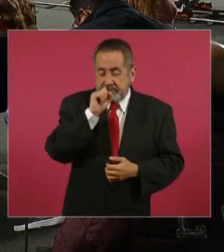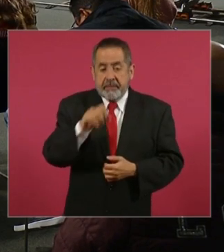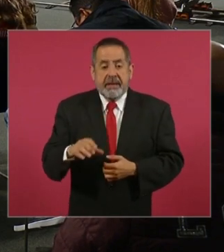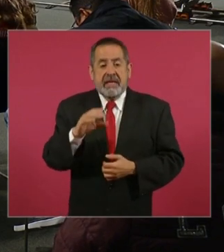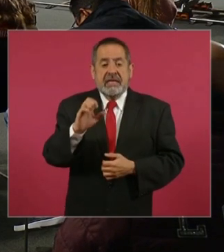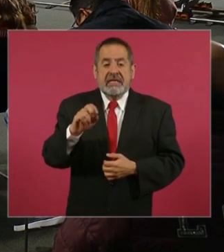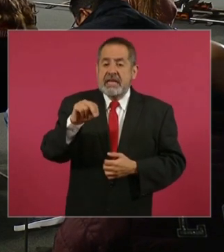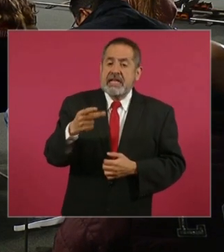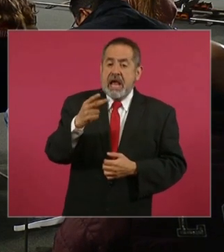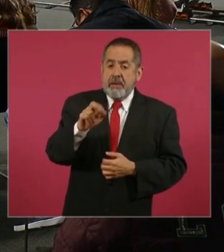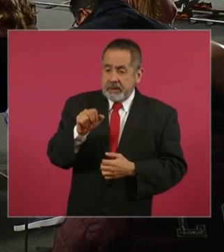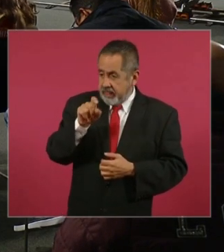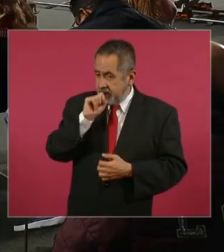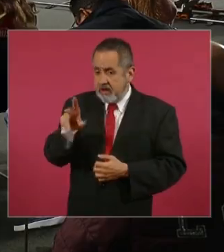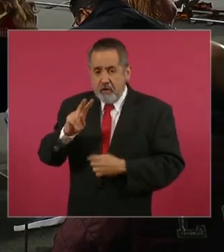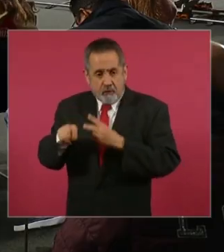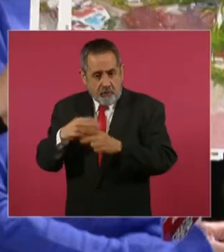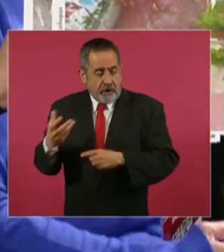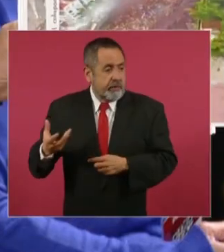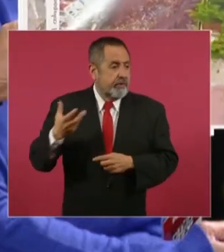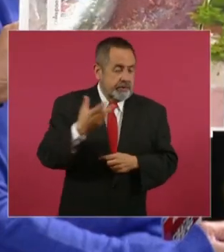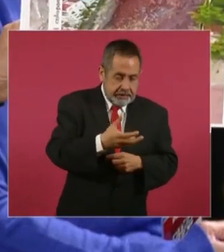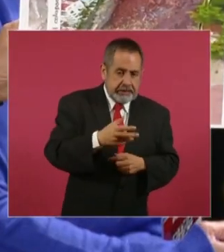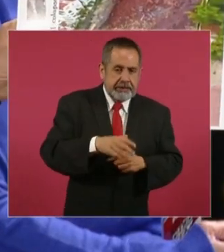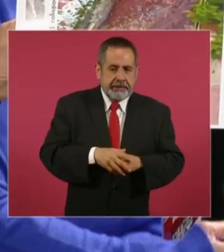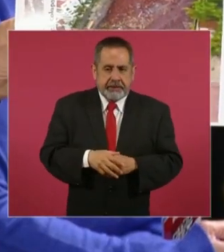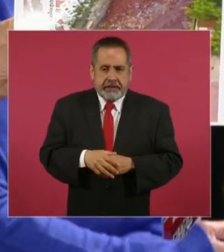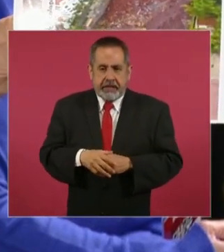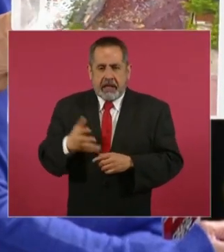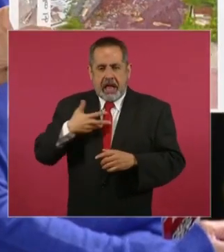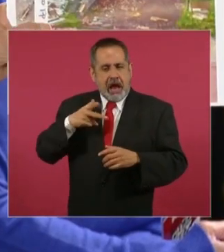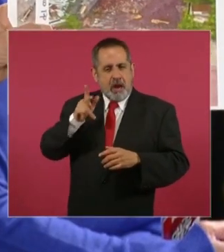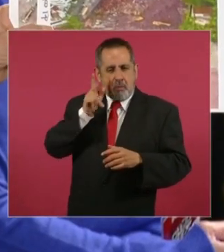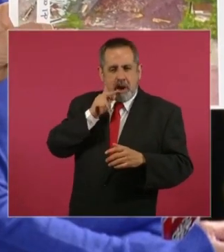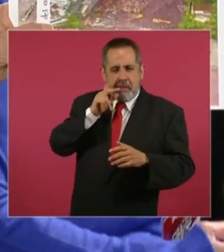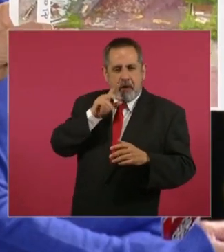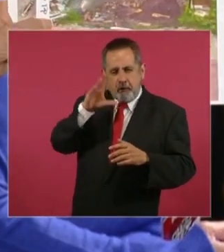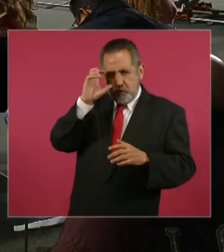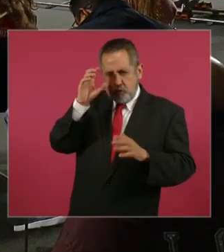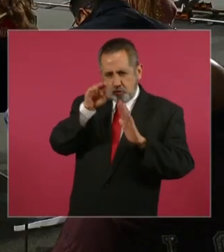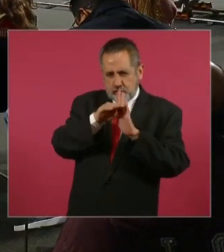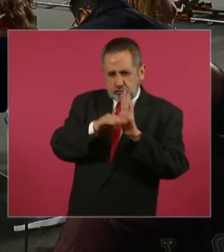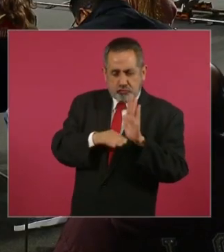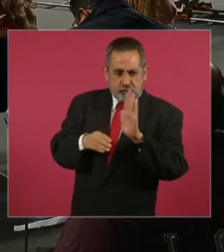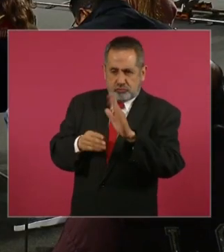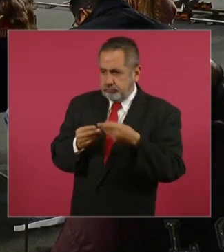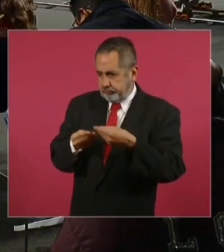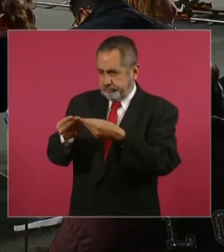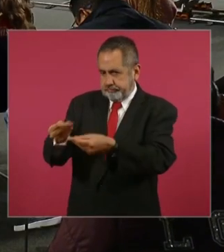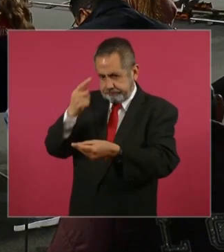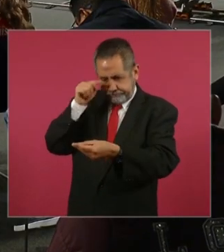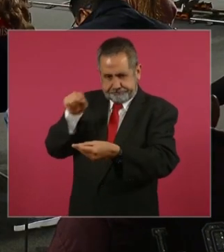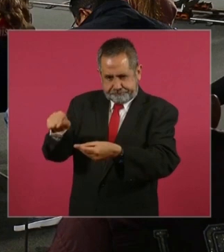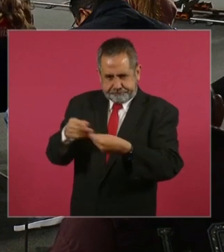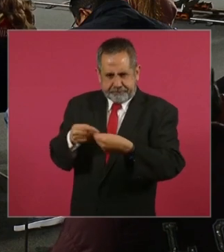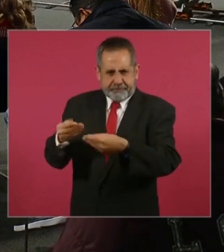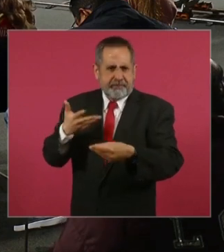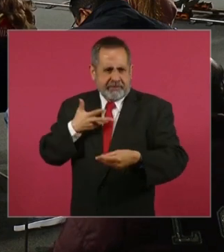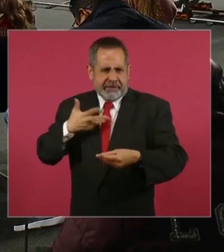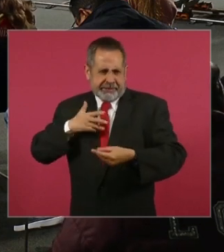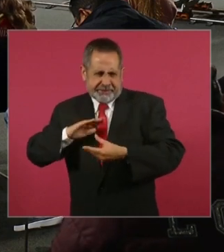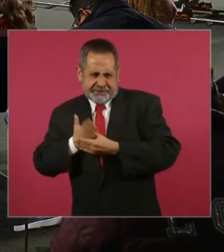SENAPRED. Después del derrumbe, y aquí tenemos unas fotografías y se las voy a dejar y traigo